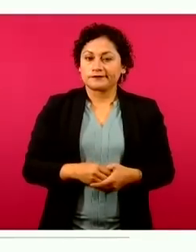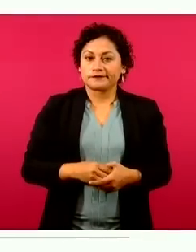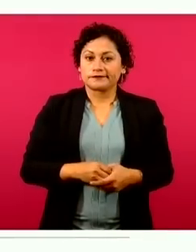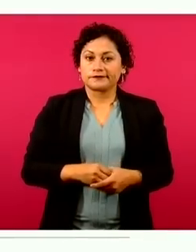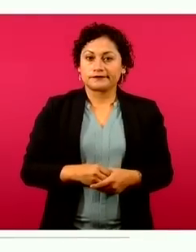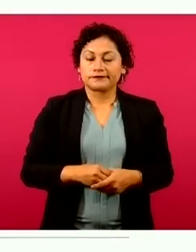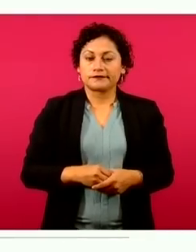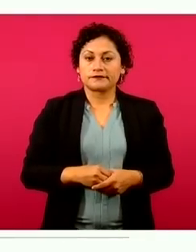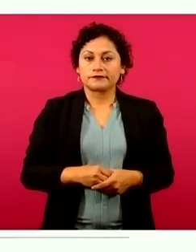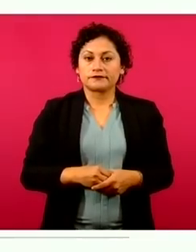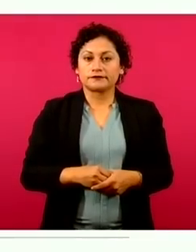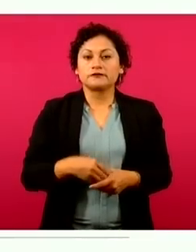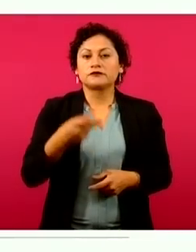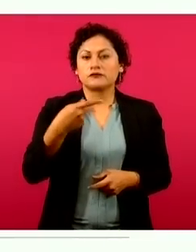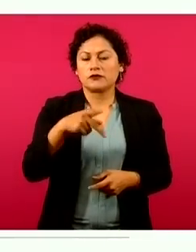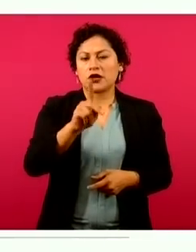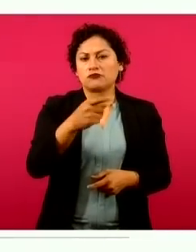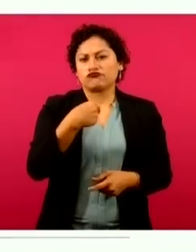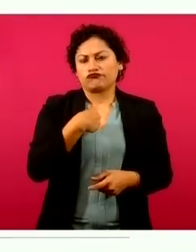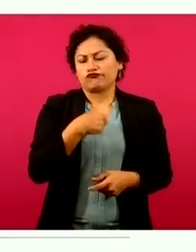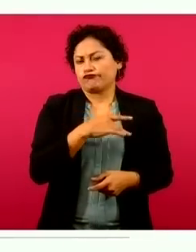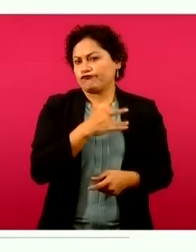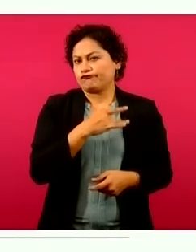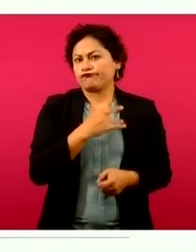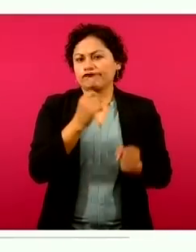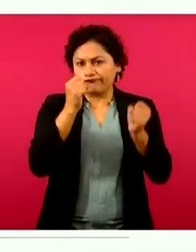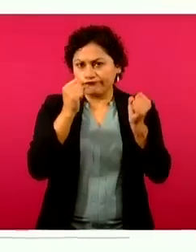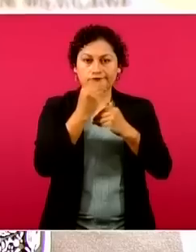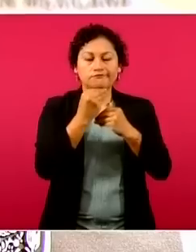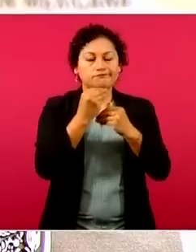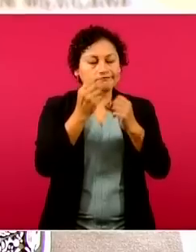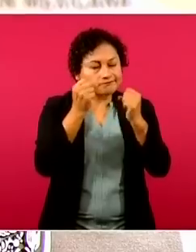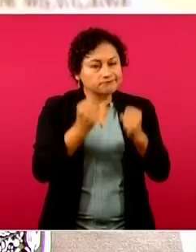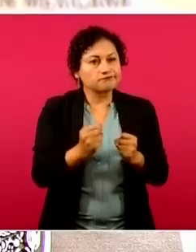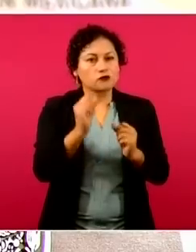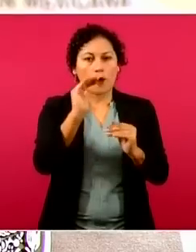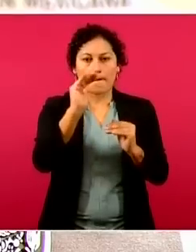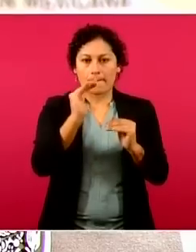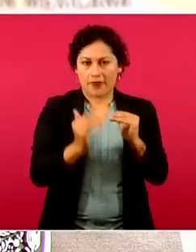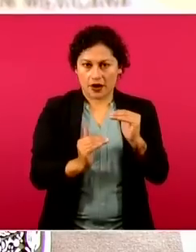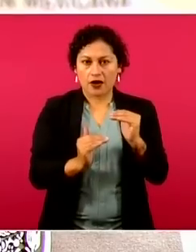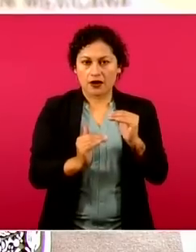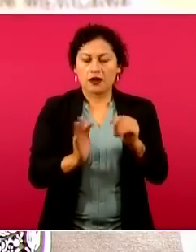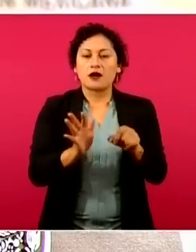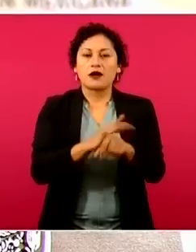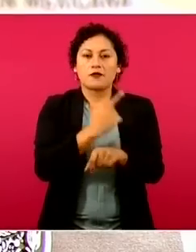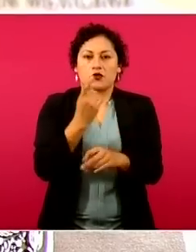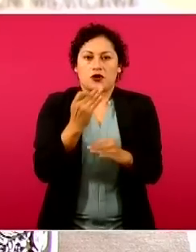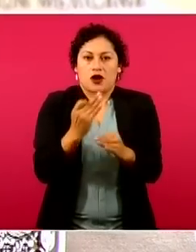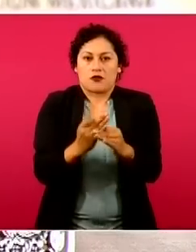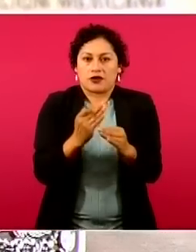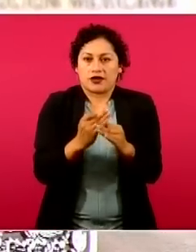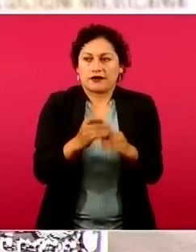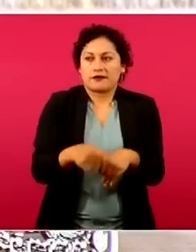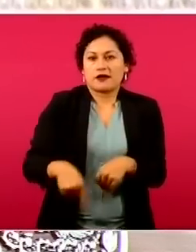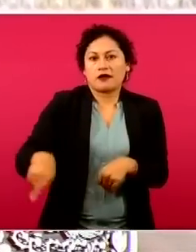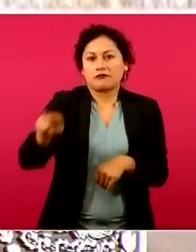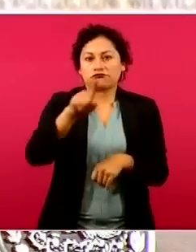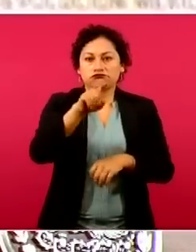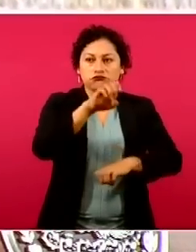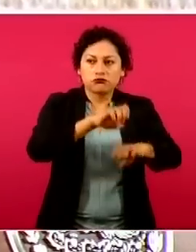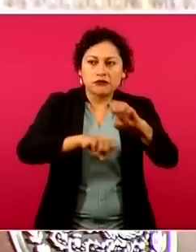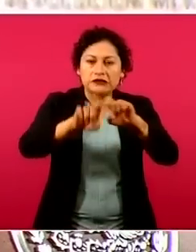Estoy seguro de que en el caso de alimentos va a bajar por el acuerdo que tenemos con